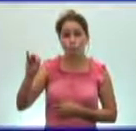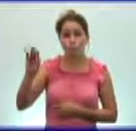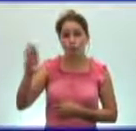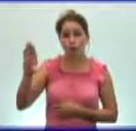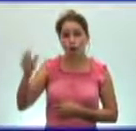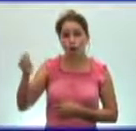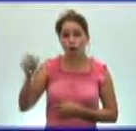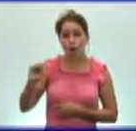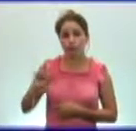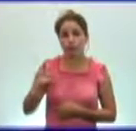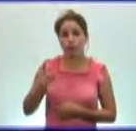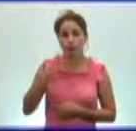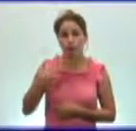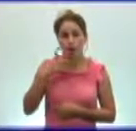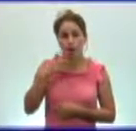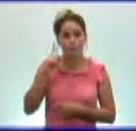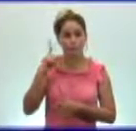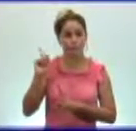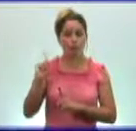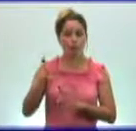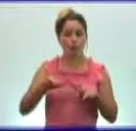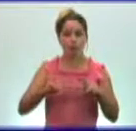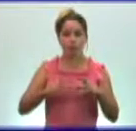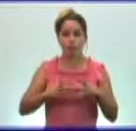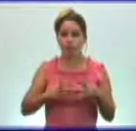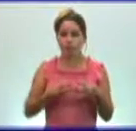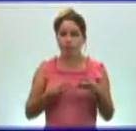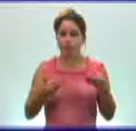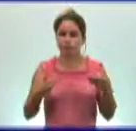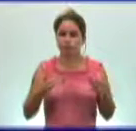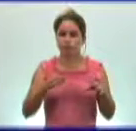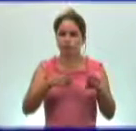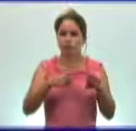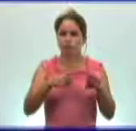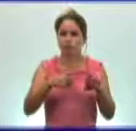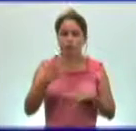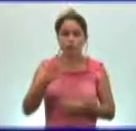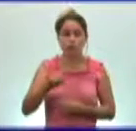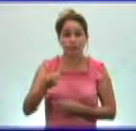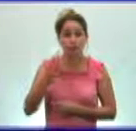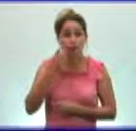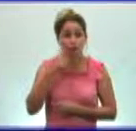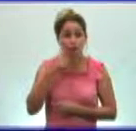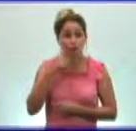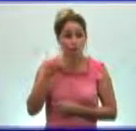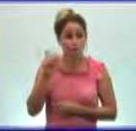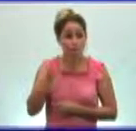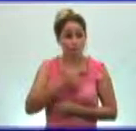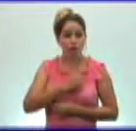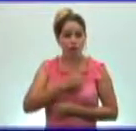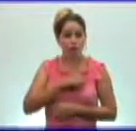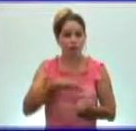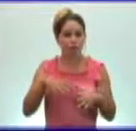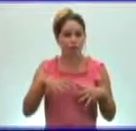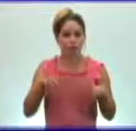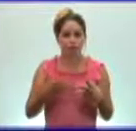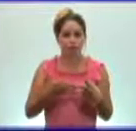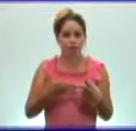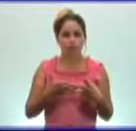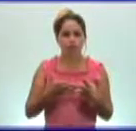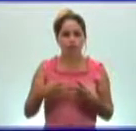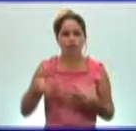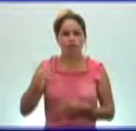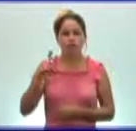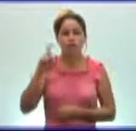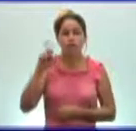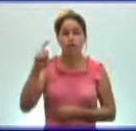la fórmula de la sustancia simple y quiero que observen que el símbolo del elemento sodio coincide con la